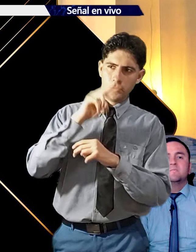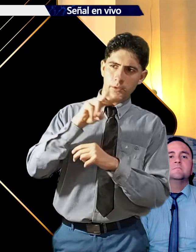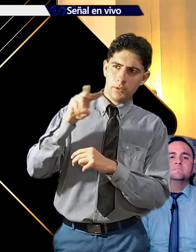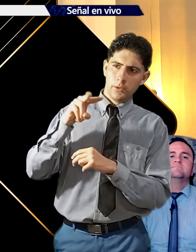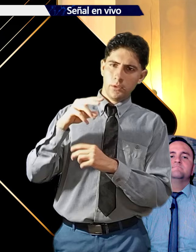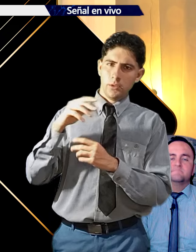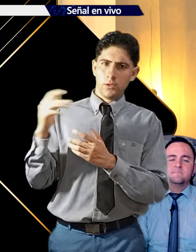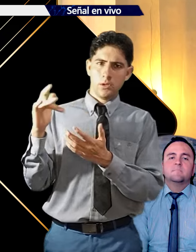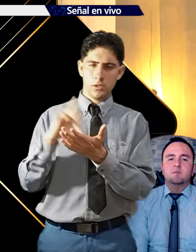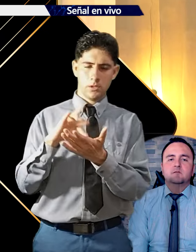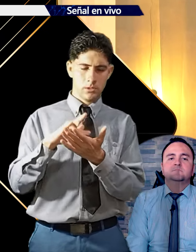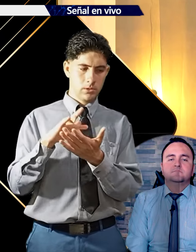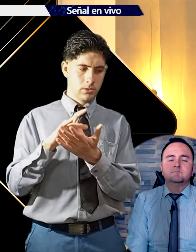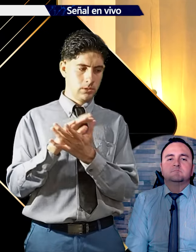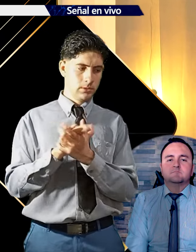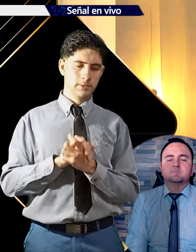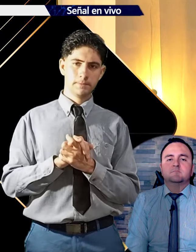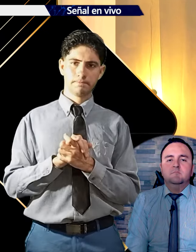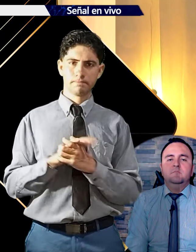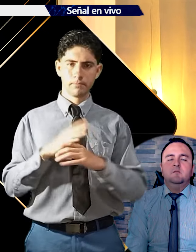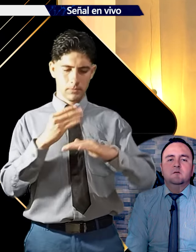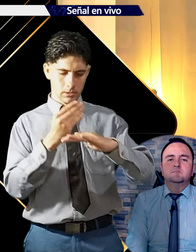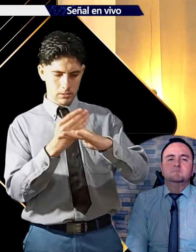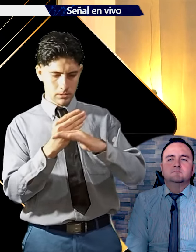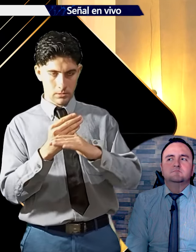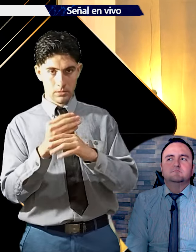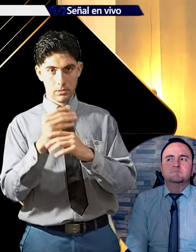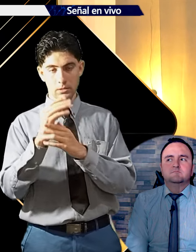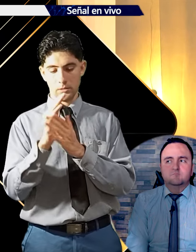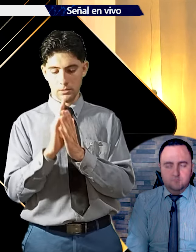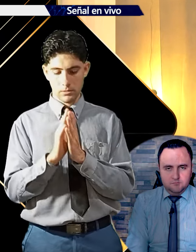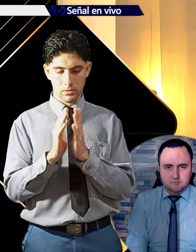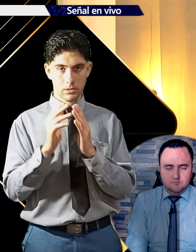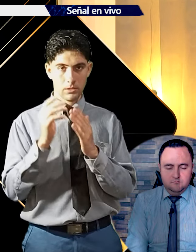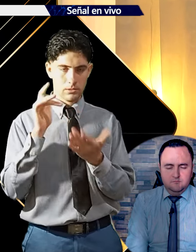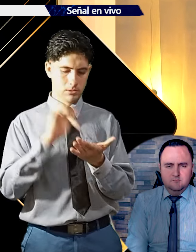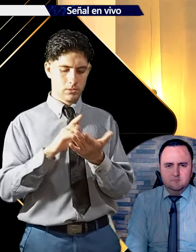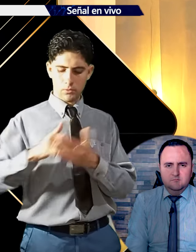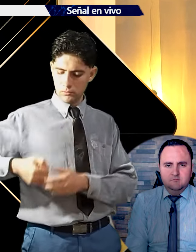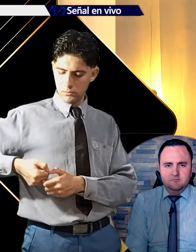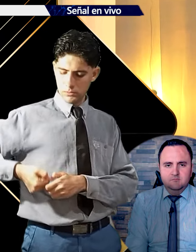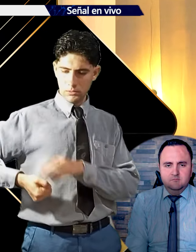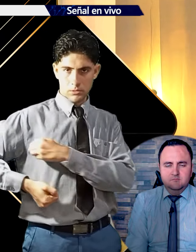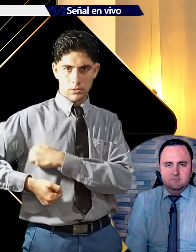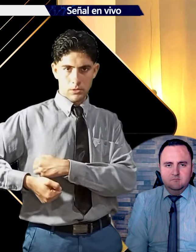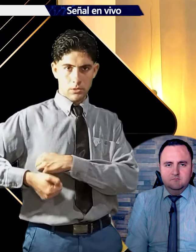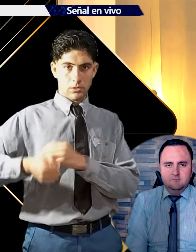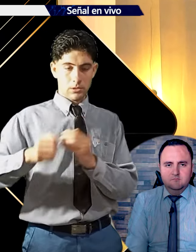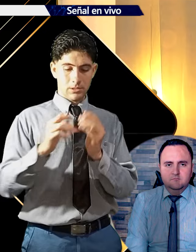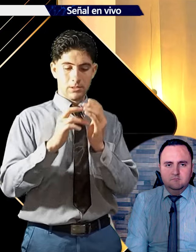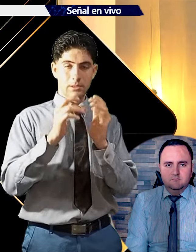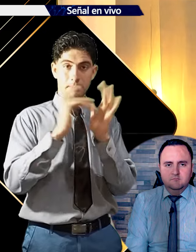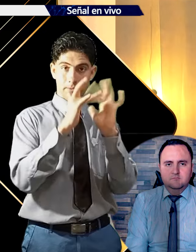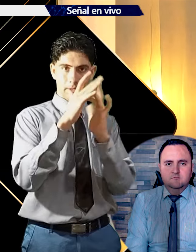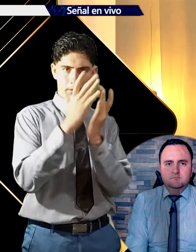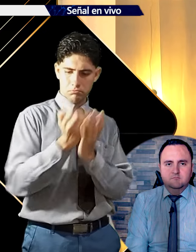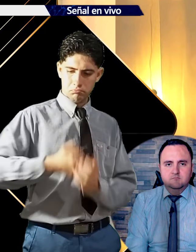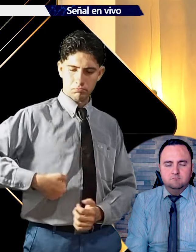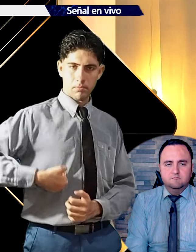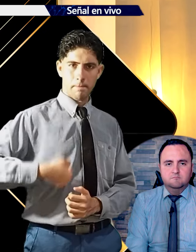él llegaba al templo y llegaba con una Biblia en inglés, 2, 3 Biblias llegaba. Y algo